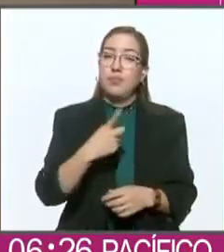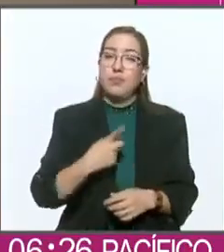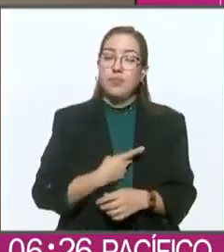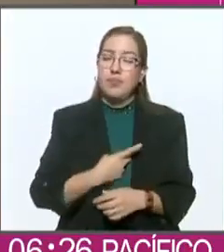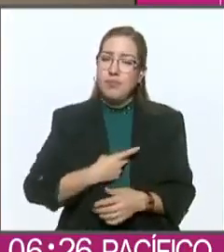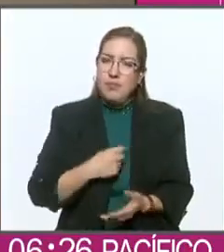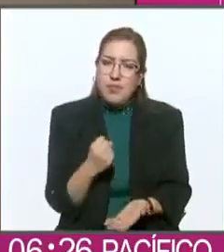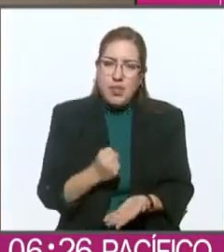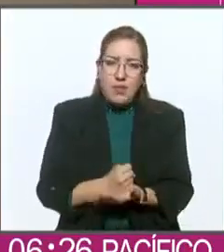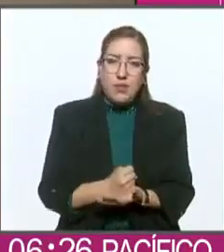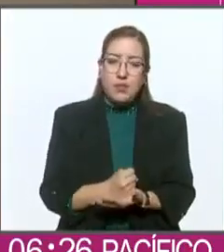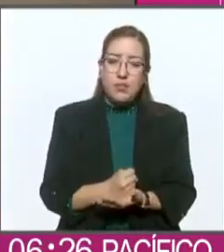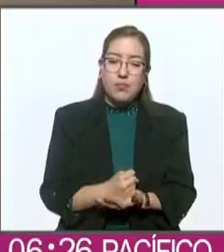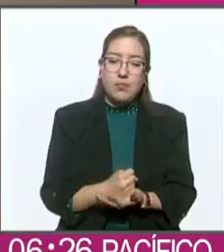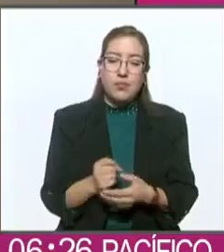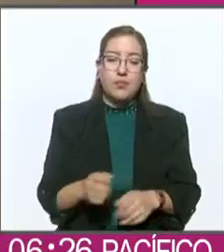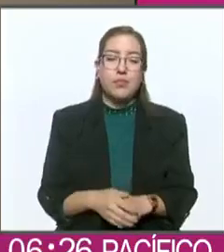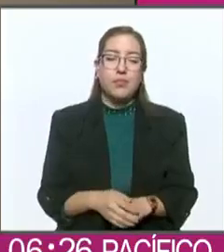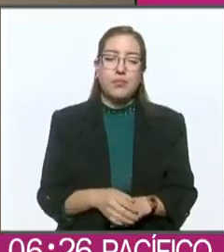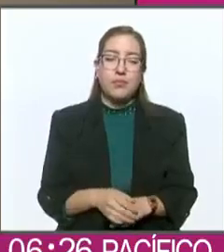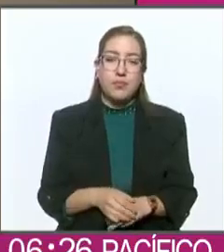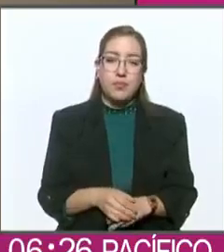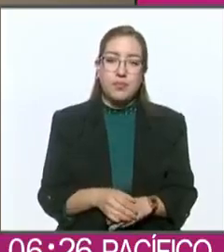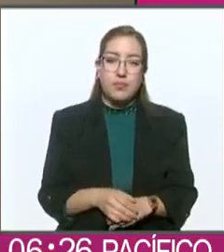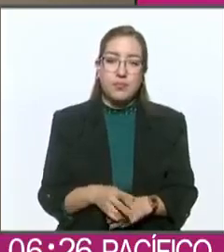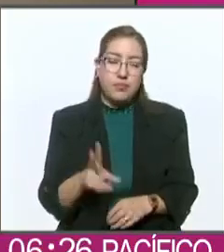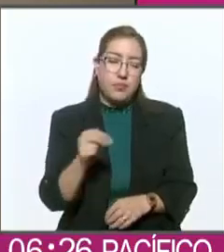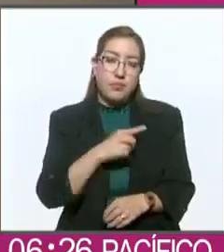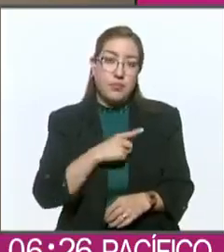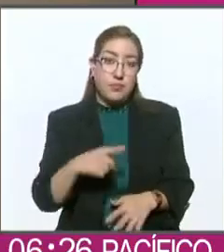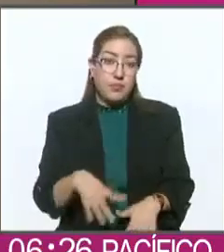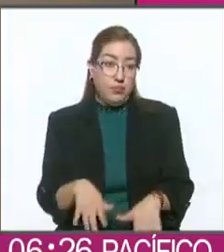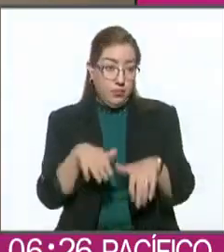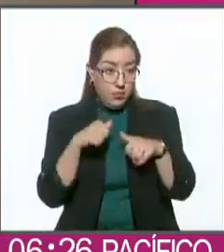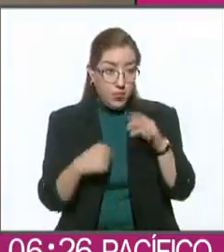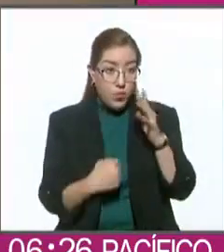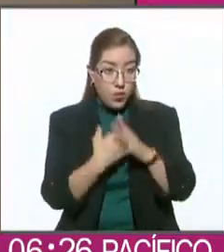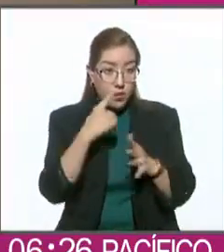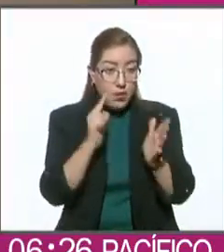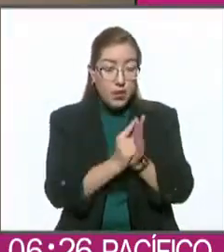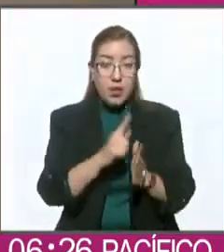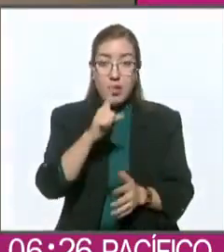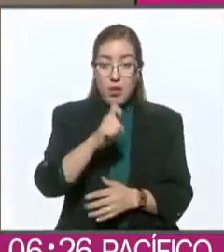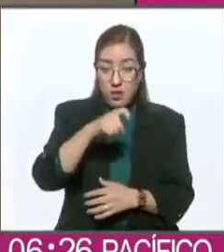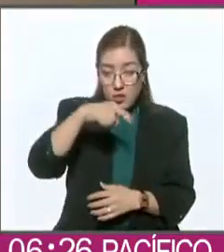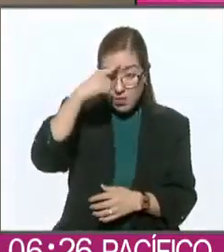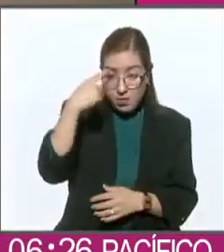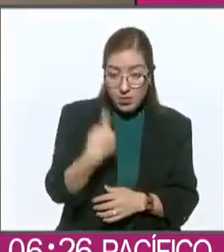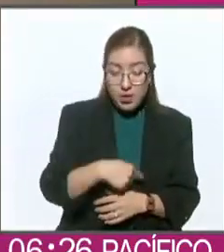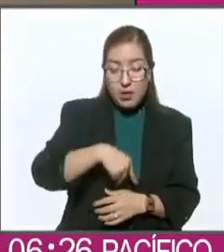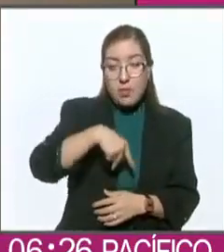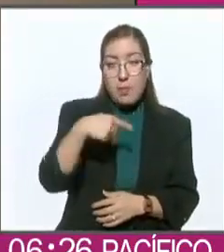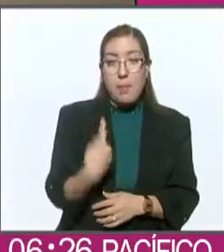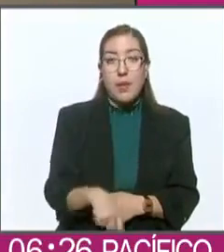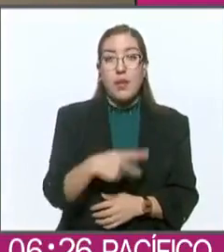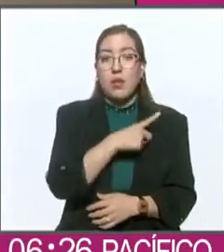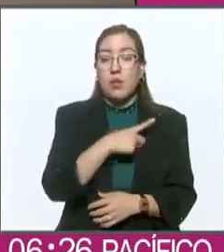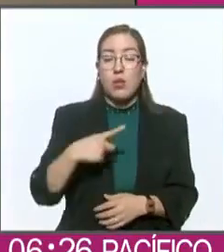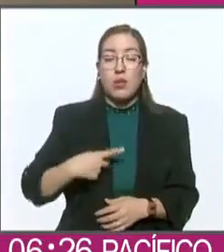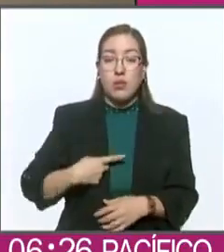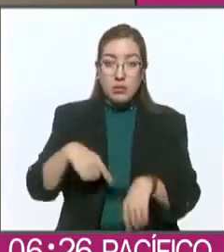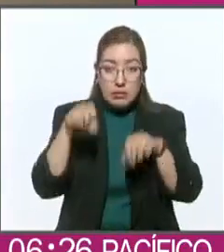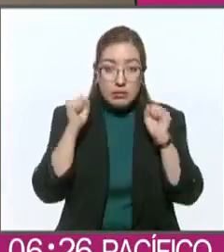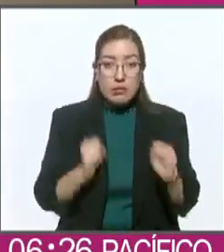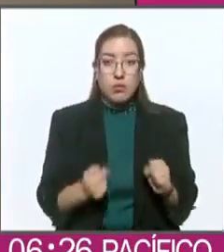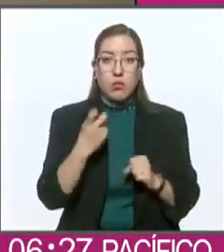a fuerza, no podemos irnos sin la discusión de Claro. una nueva ley de agua para nuestro país. Necesitamos garantizar que el agua